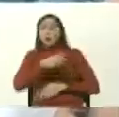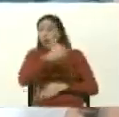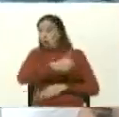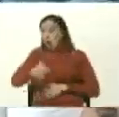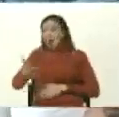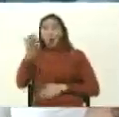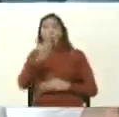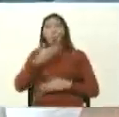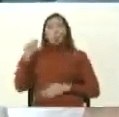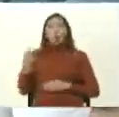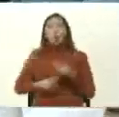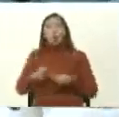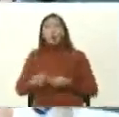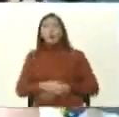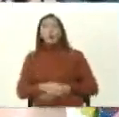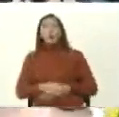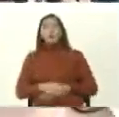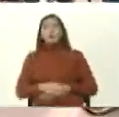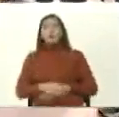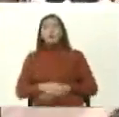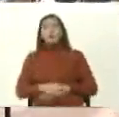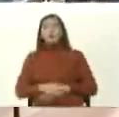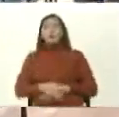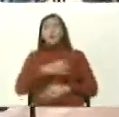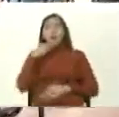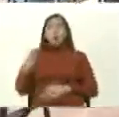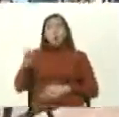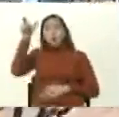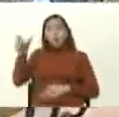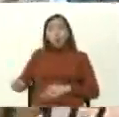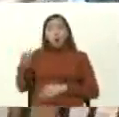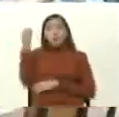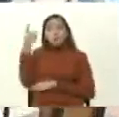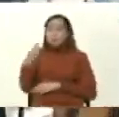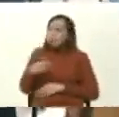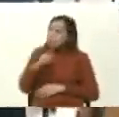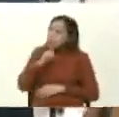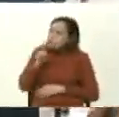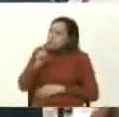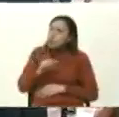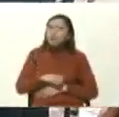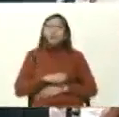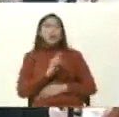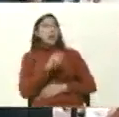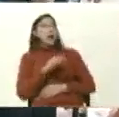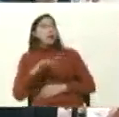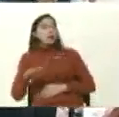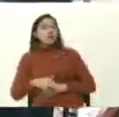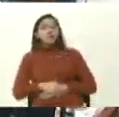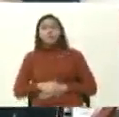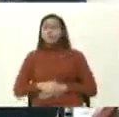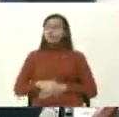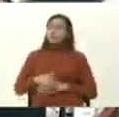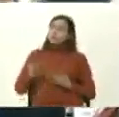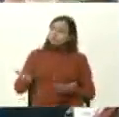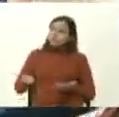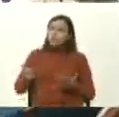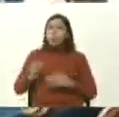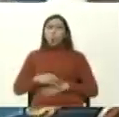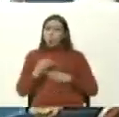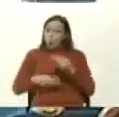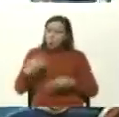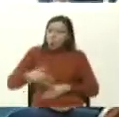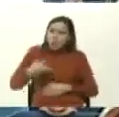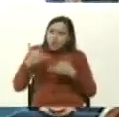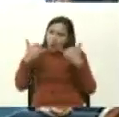jóvenes. Y yo quisiera escuchar la impresión de esta joven. ¿Cómo te llamas? Génesis Robles. Génesis, ¿cómo te